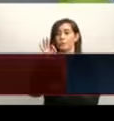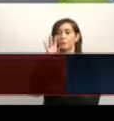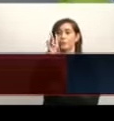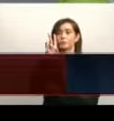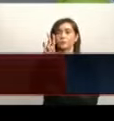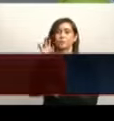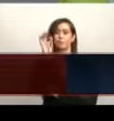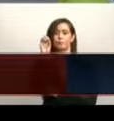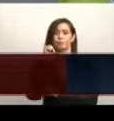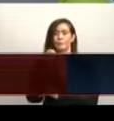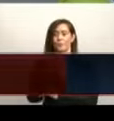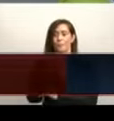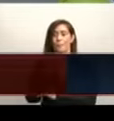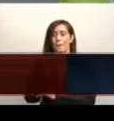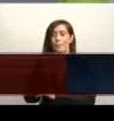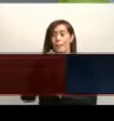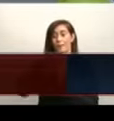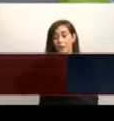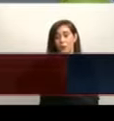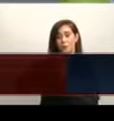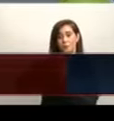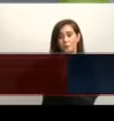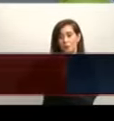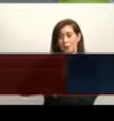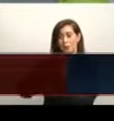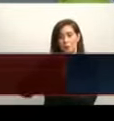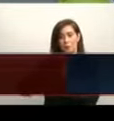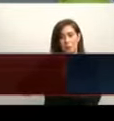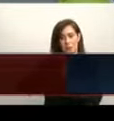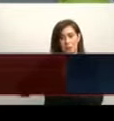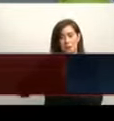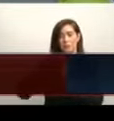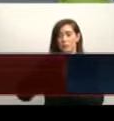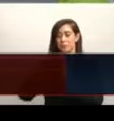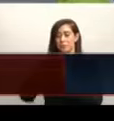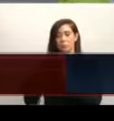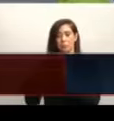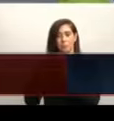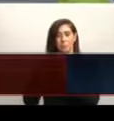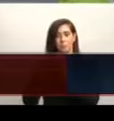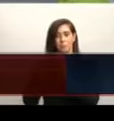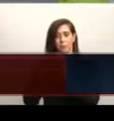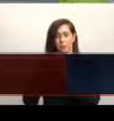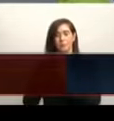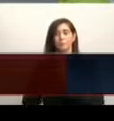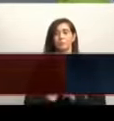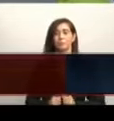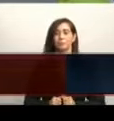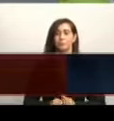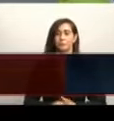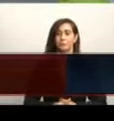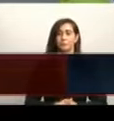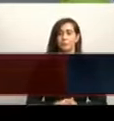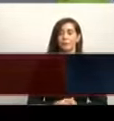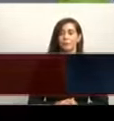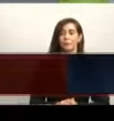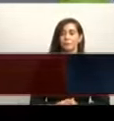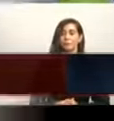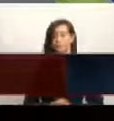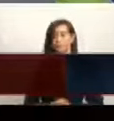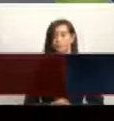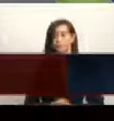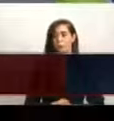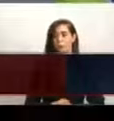42.72%, dejando el resto prácticamente disponible, la mayoría de las camas del